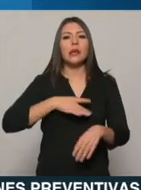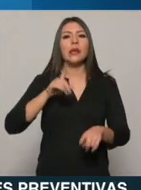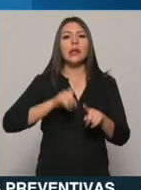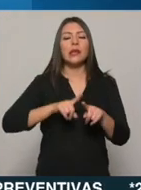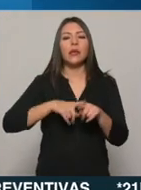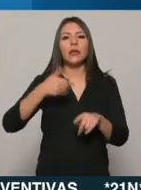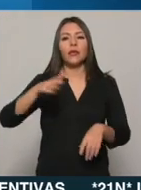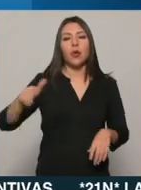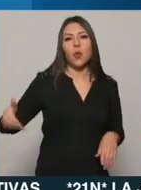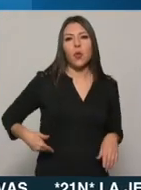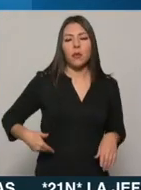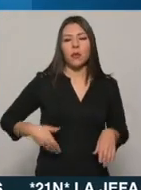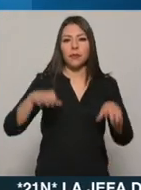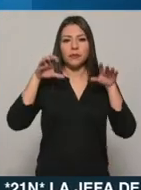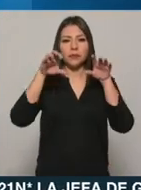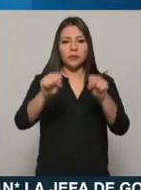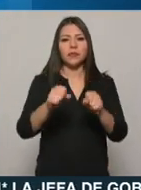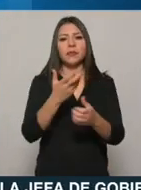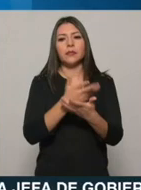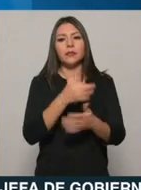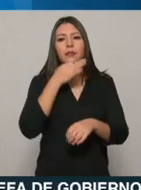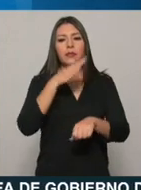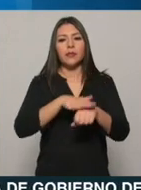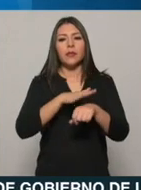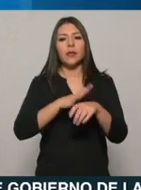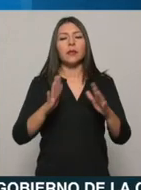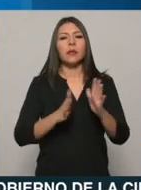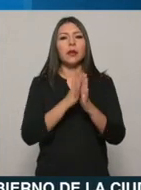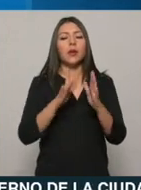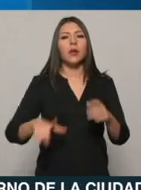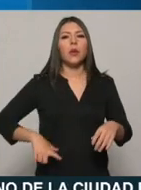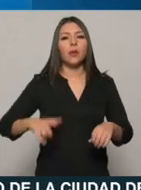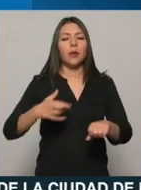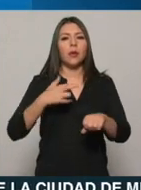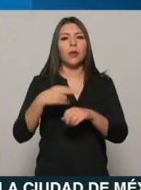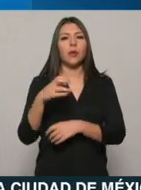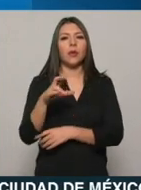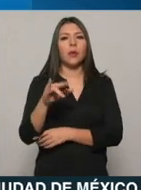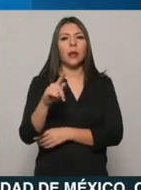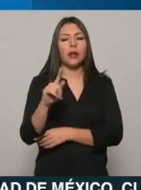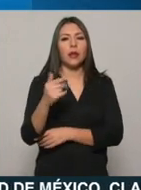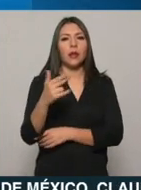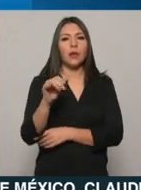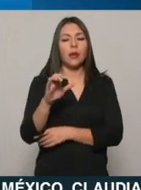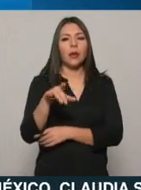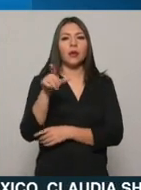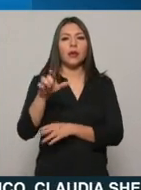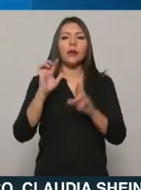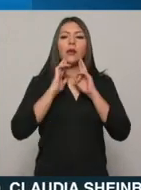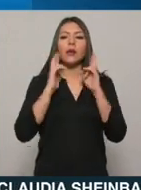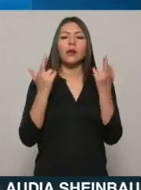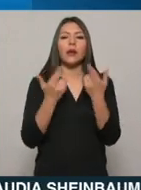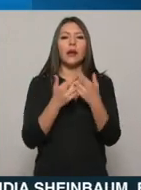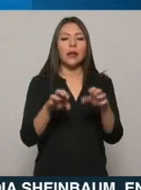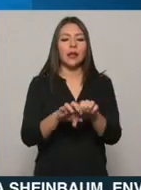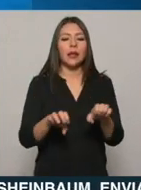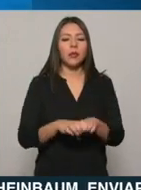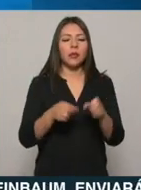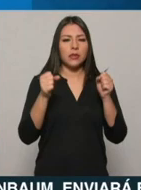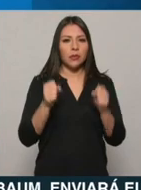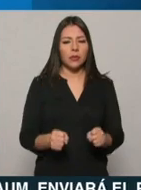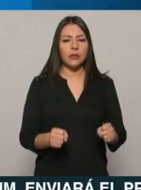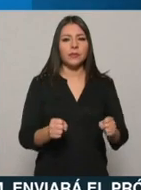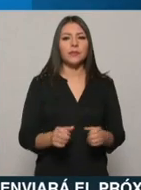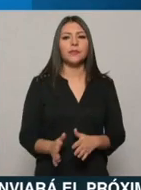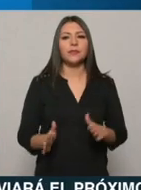responsables. Asimismo, se confirmó la participación del gobernador Cuitlao García Jiménez en la reunión del Gabinete de Seguridad. La